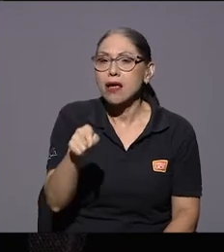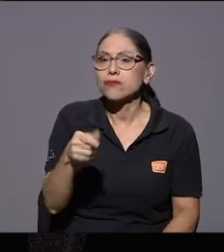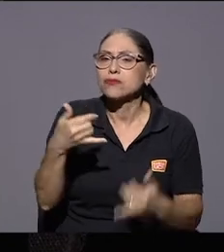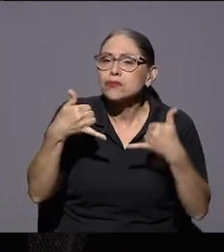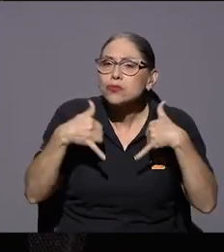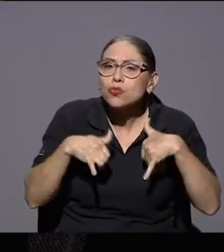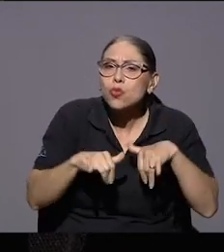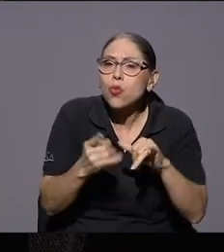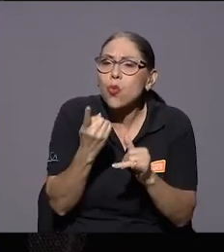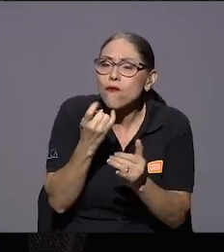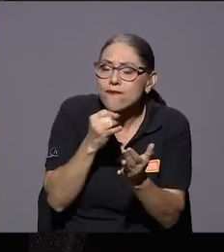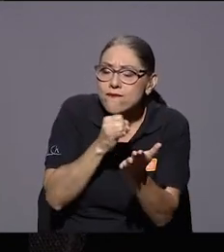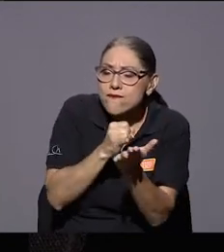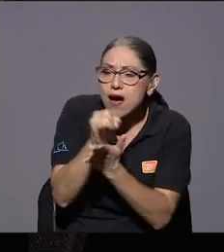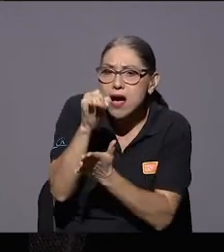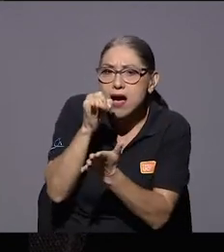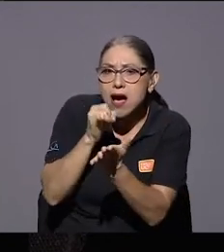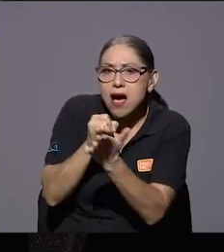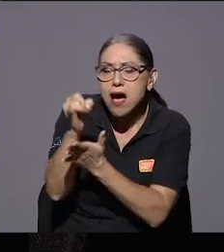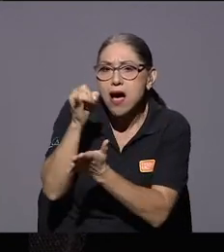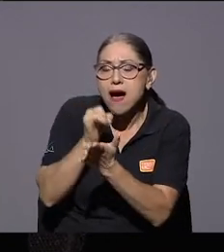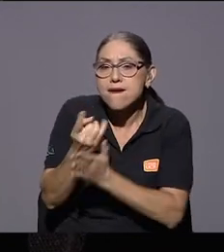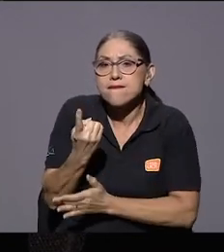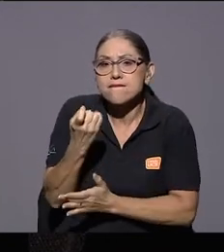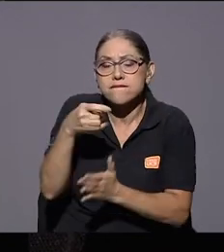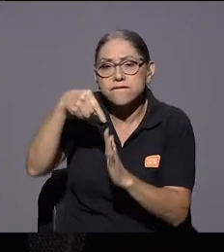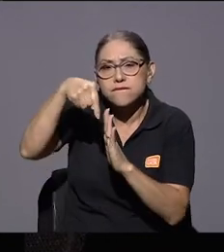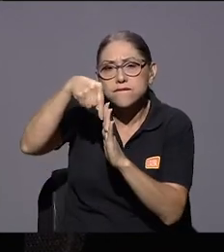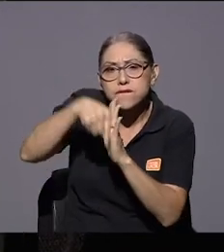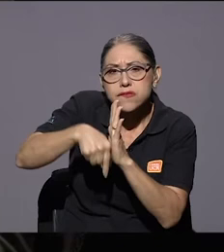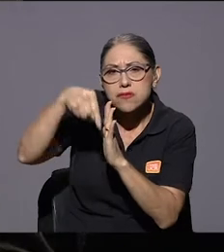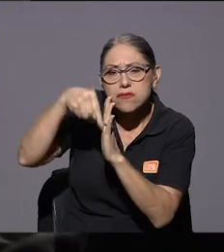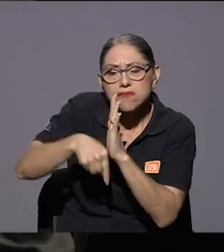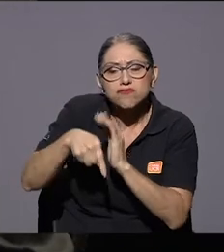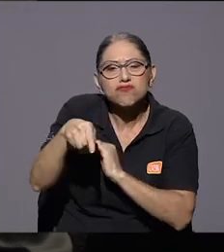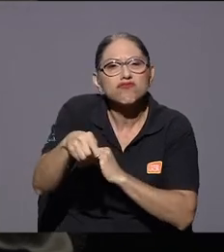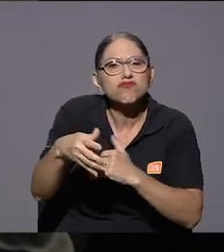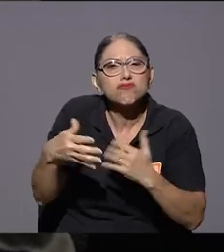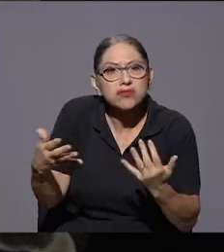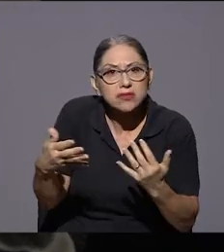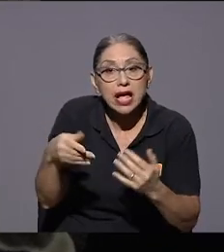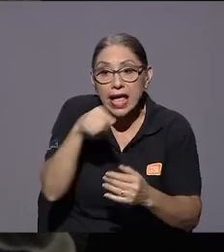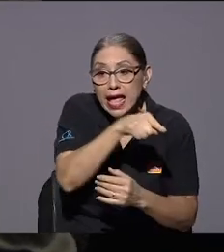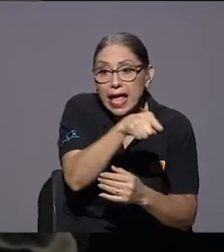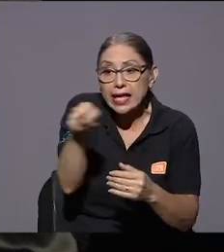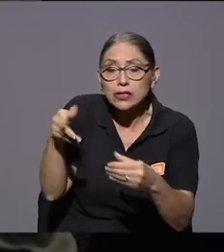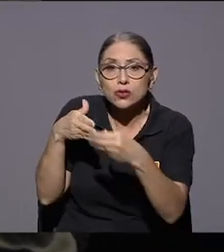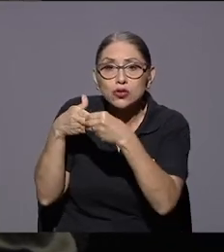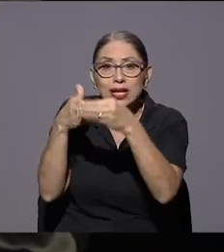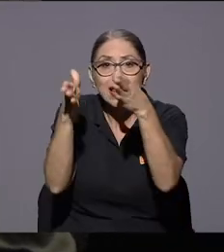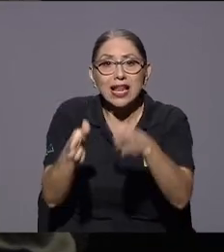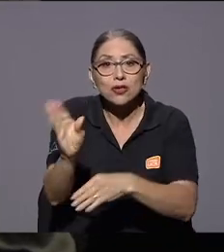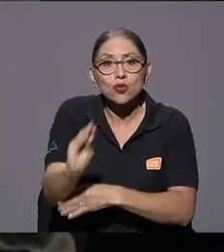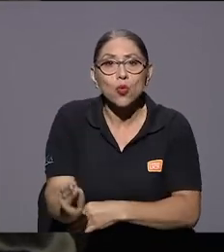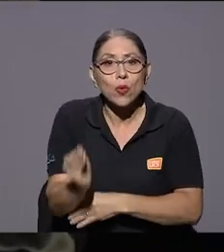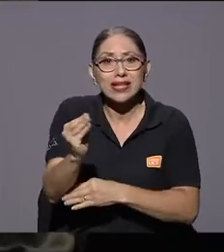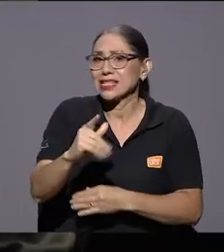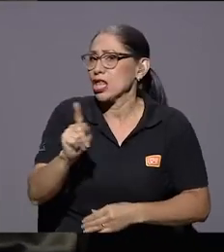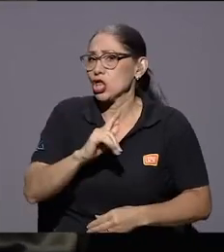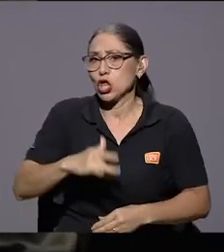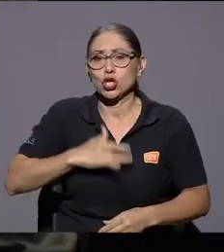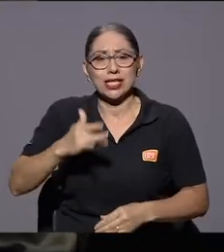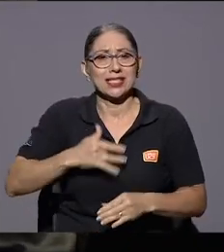por explorar y por profundizar, que son todas esas inquietudes de esos liderazgos juveniles que no se sienten